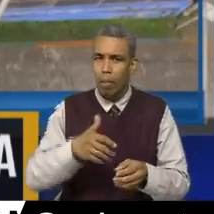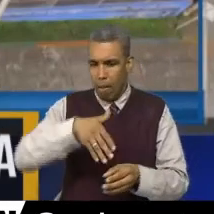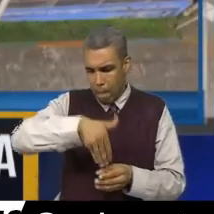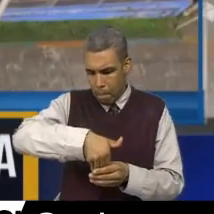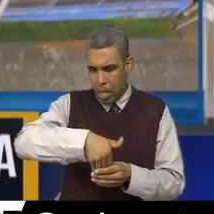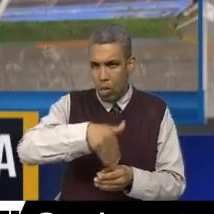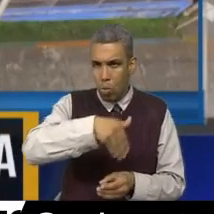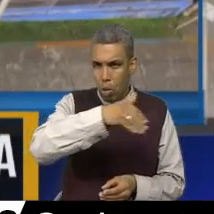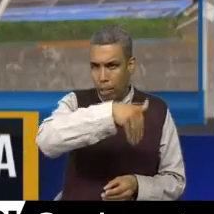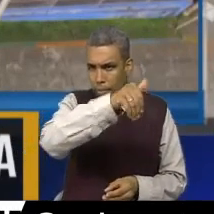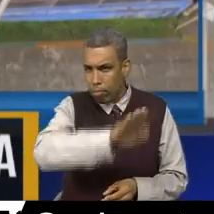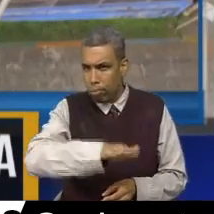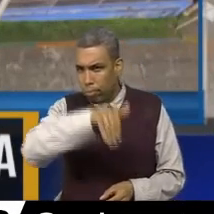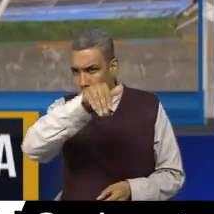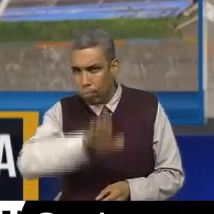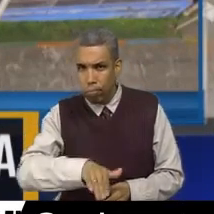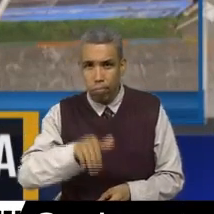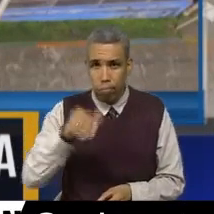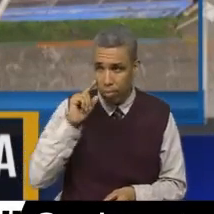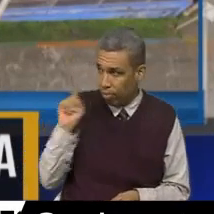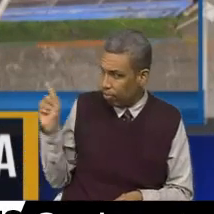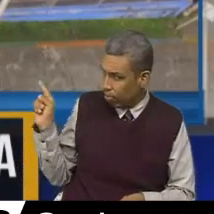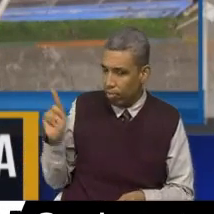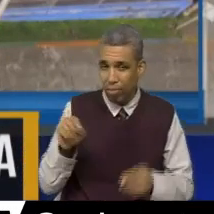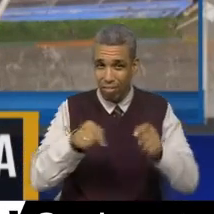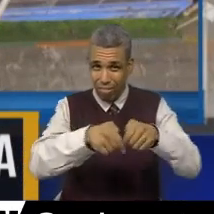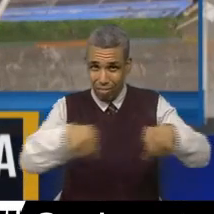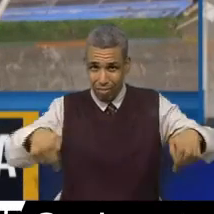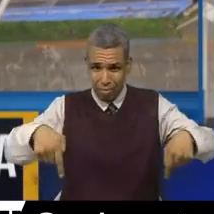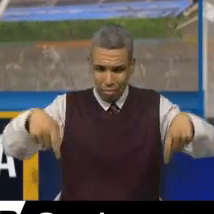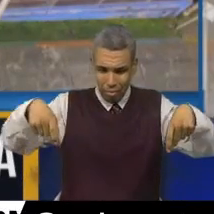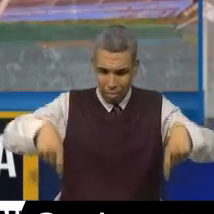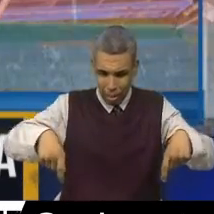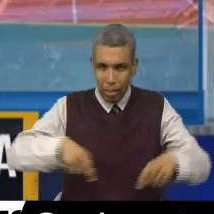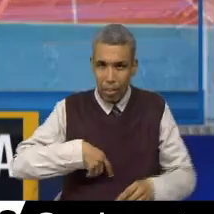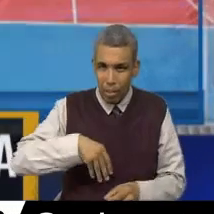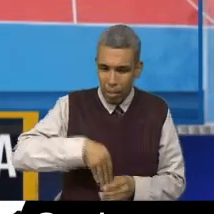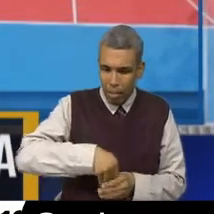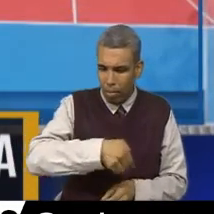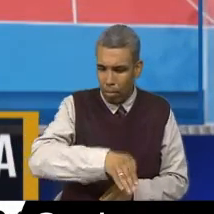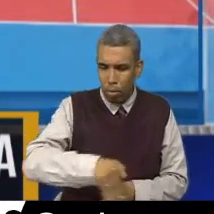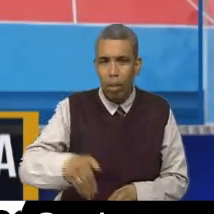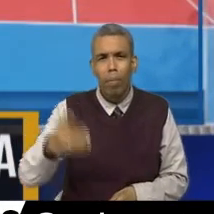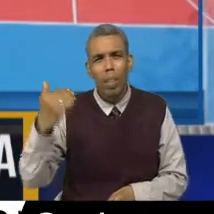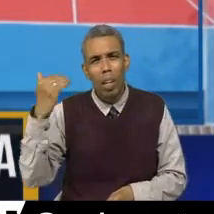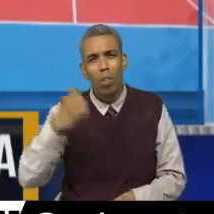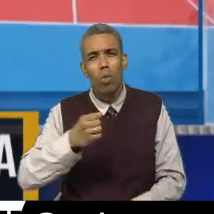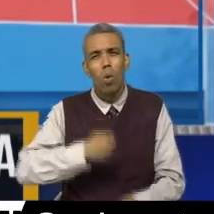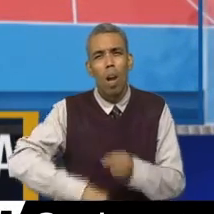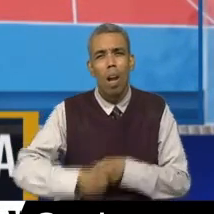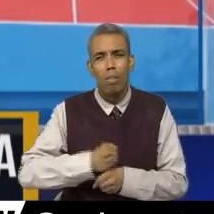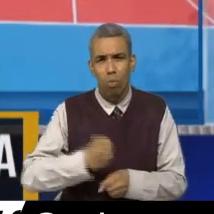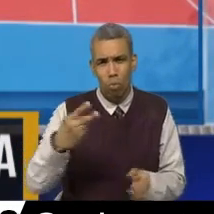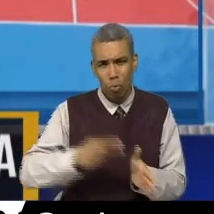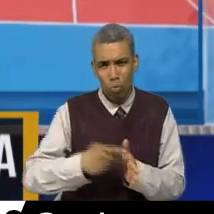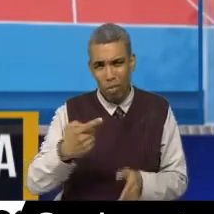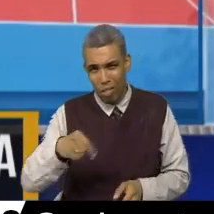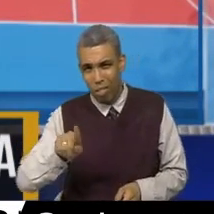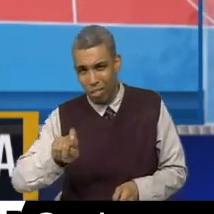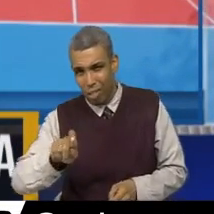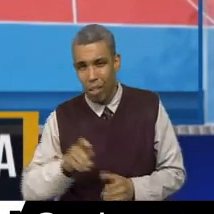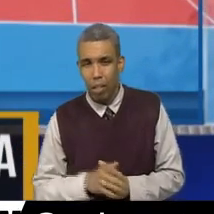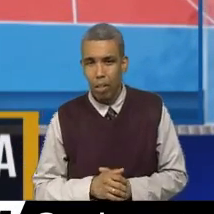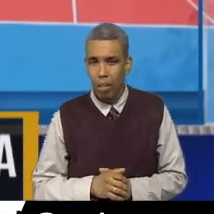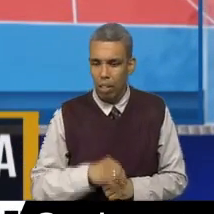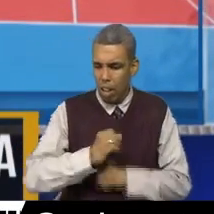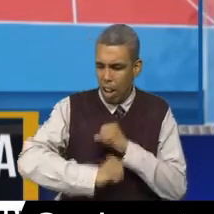le hizo, se le arregló, se le acondicionó la parte de pintura en el 2016 y en este año 2017,